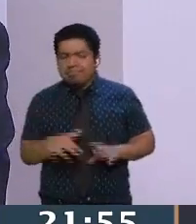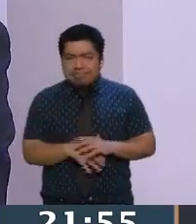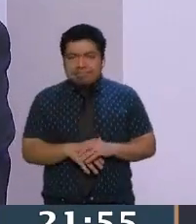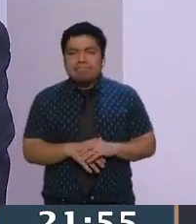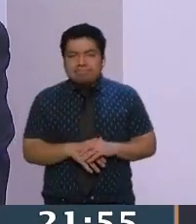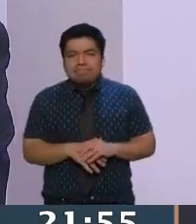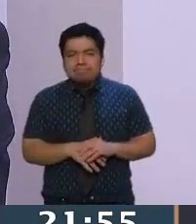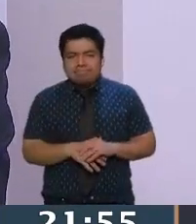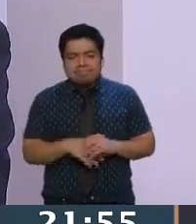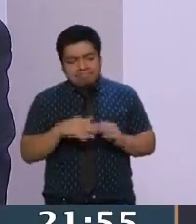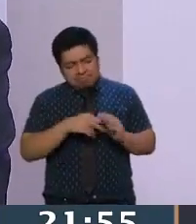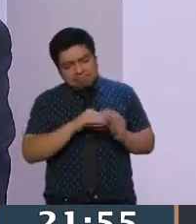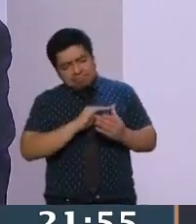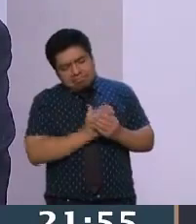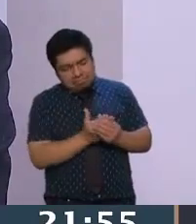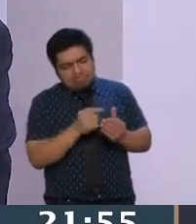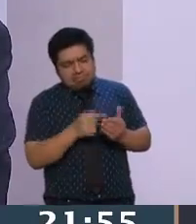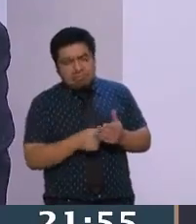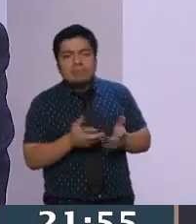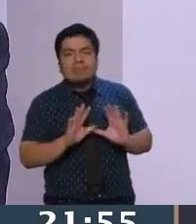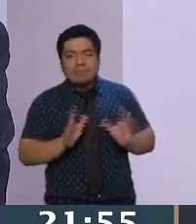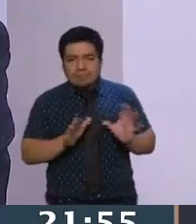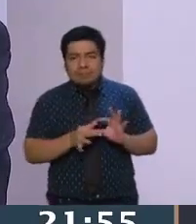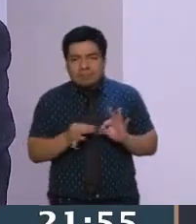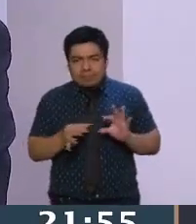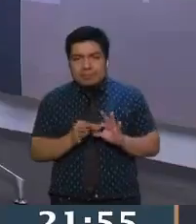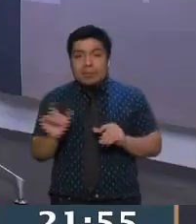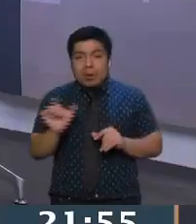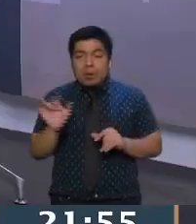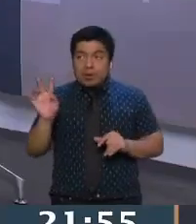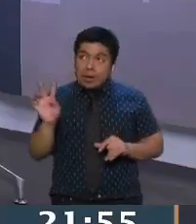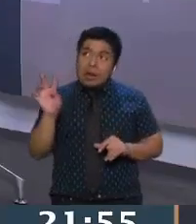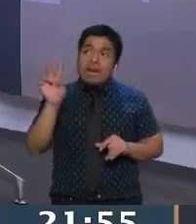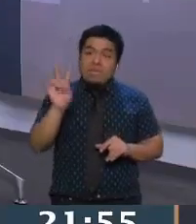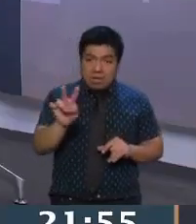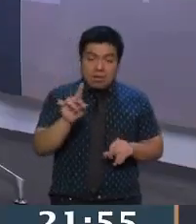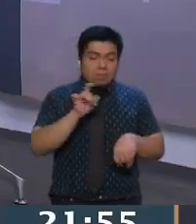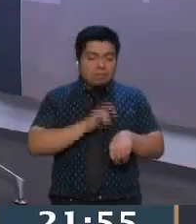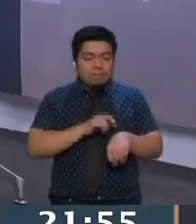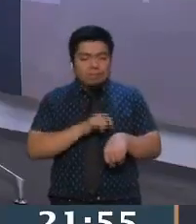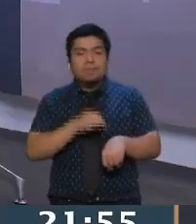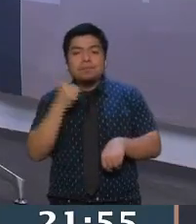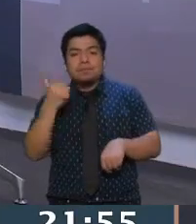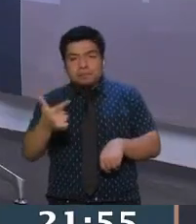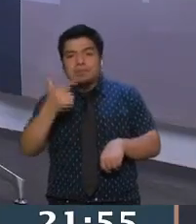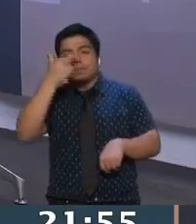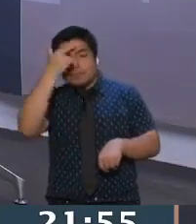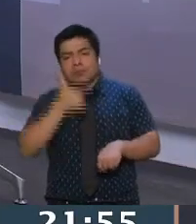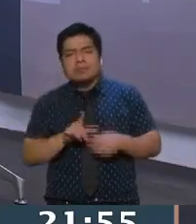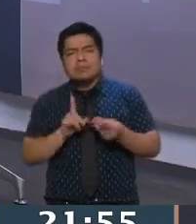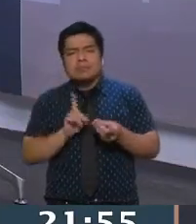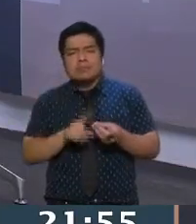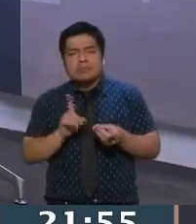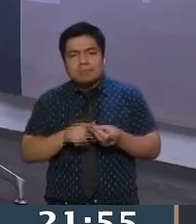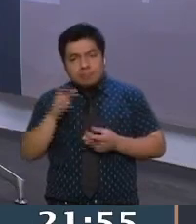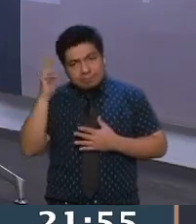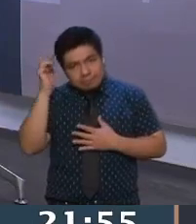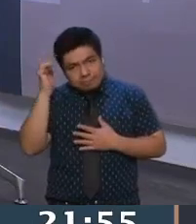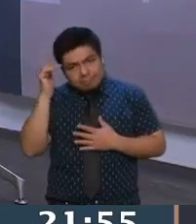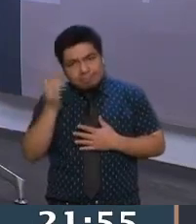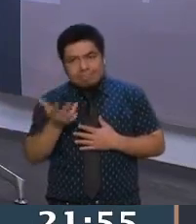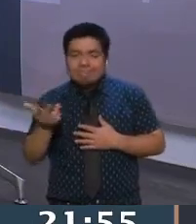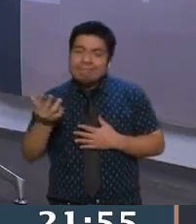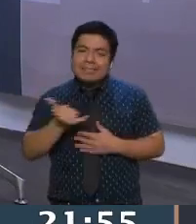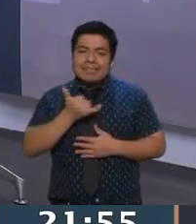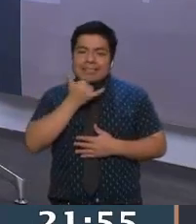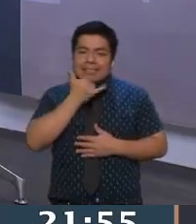enciclopédico muy, muy bueno. Ya nos dijiste cuándo es la presentación, es el próximo viernes a las 7 de la noche en el Palacio de Bellas Artes. Lamentablemente es a las 7 de